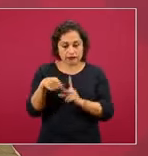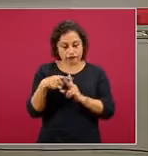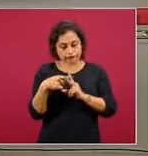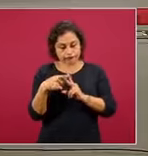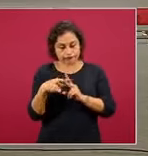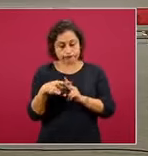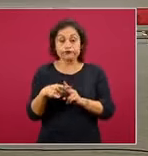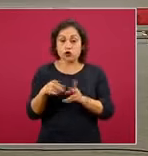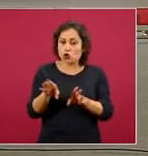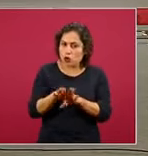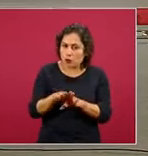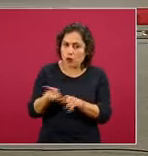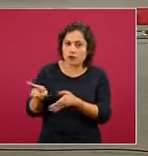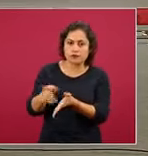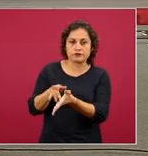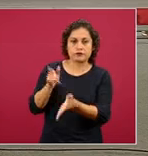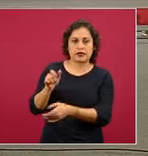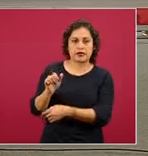la red IRAC.